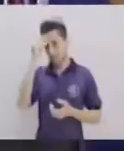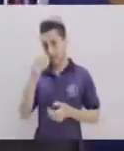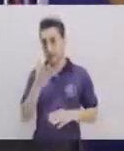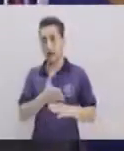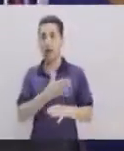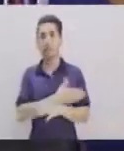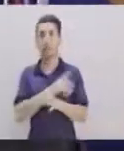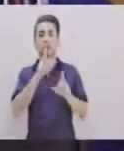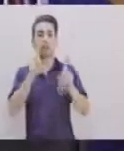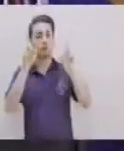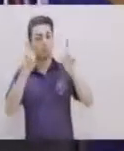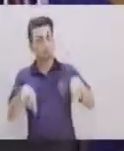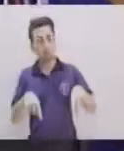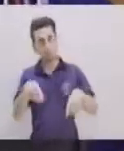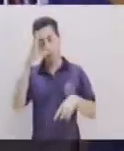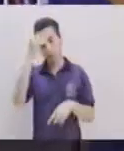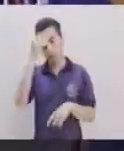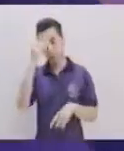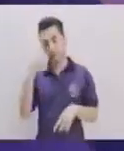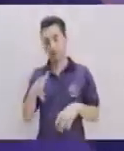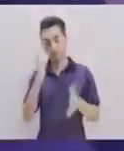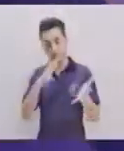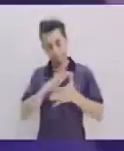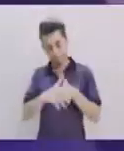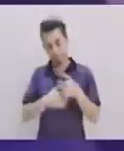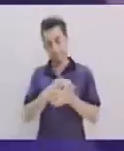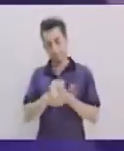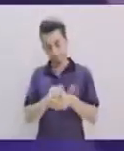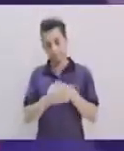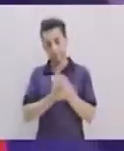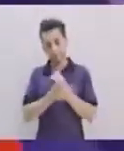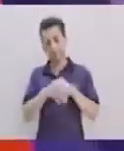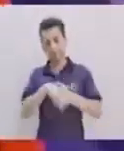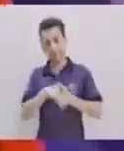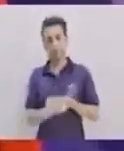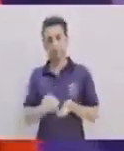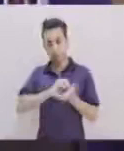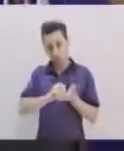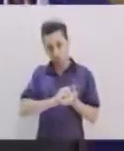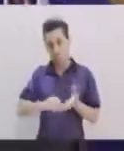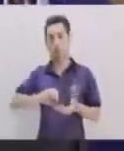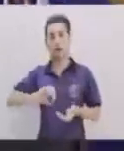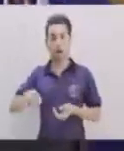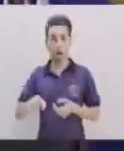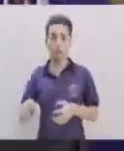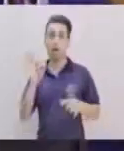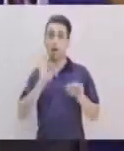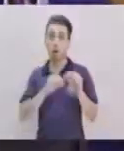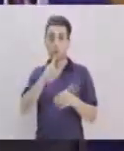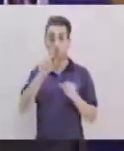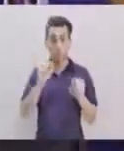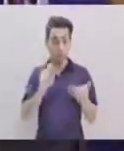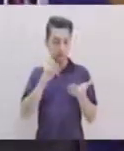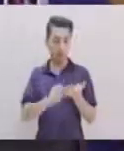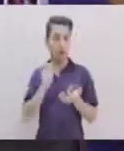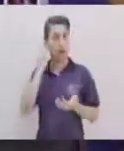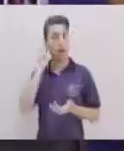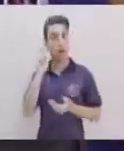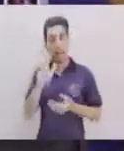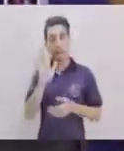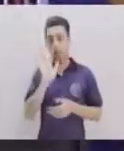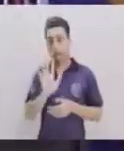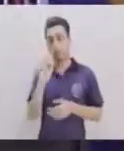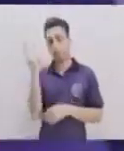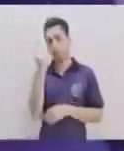te recuerdo laves muy bien y constantemente tus manos con agua y jabón. O que utilices gel, esto es